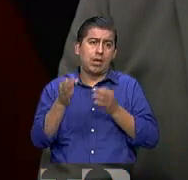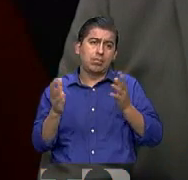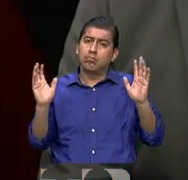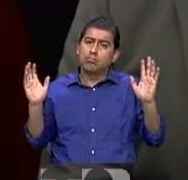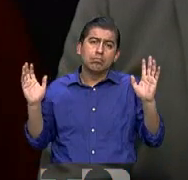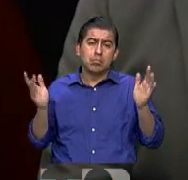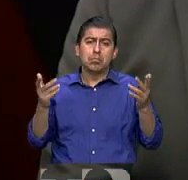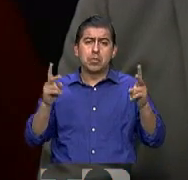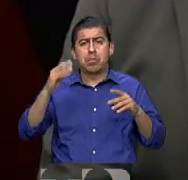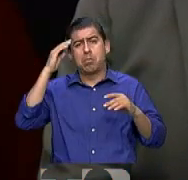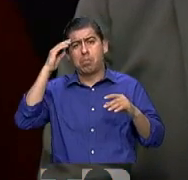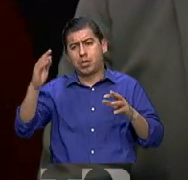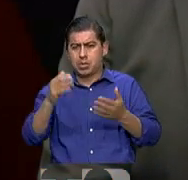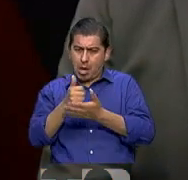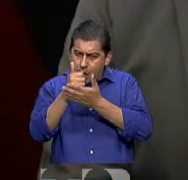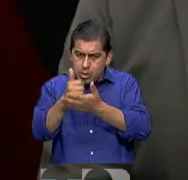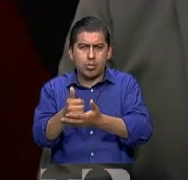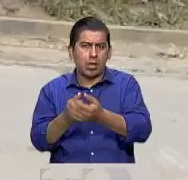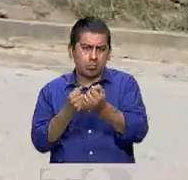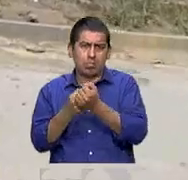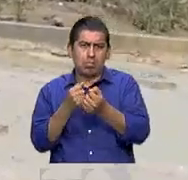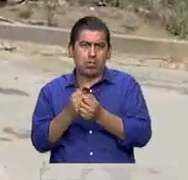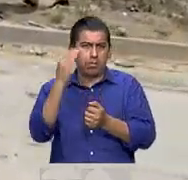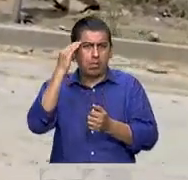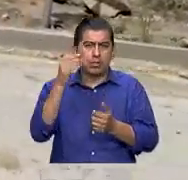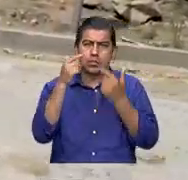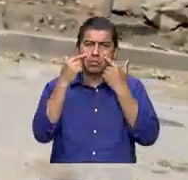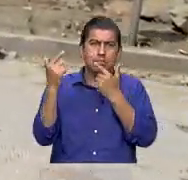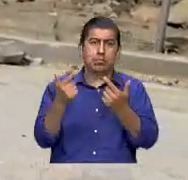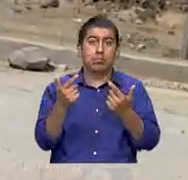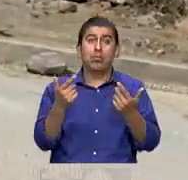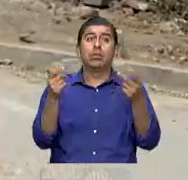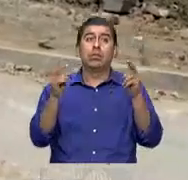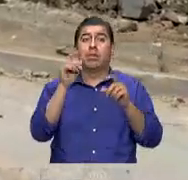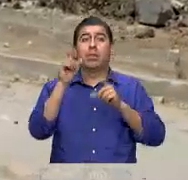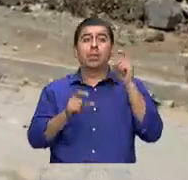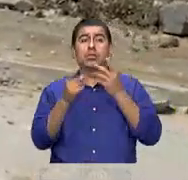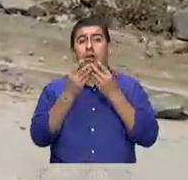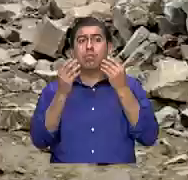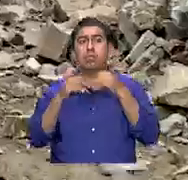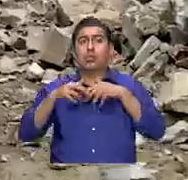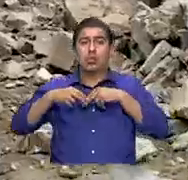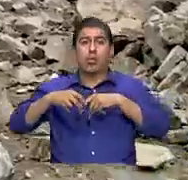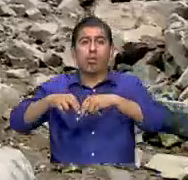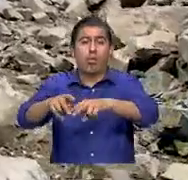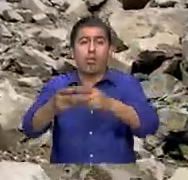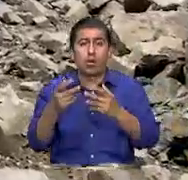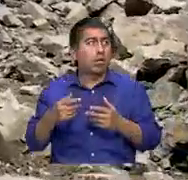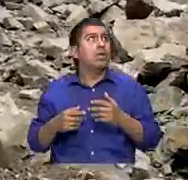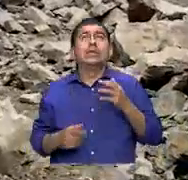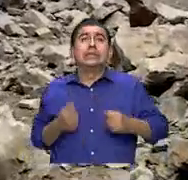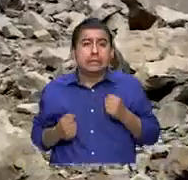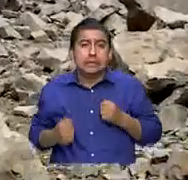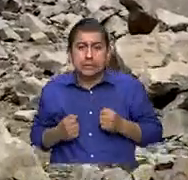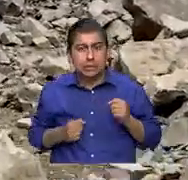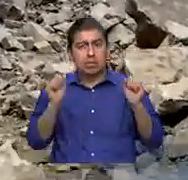contingente necesario al Ministerio de Transporte y Obras Públicas. Sobre todo considerando que a diario existen ciudadanos que arriesgan su integridad cruzando por